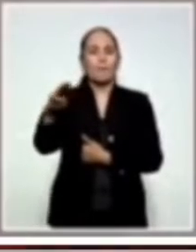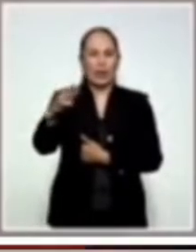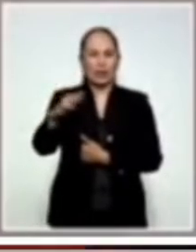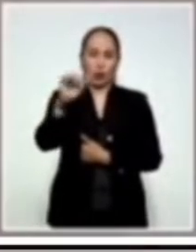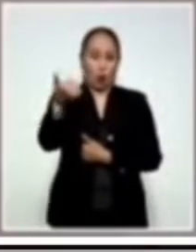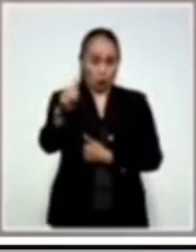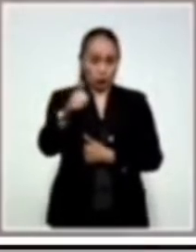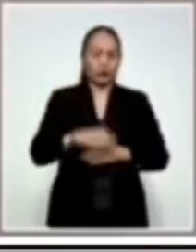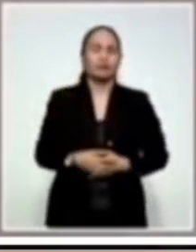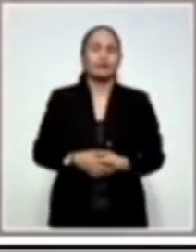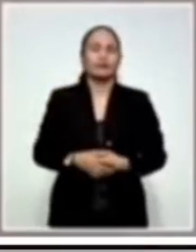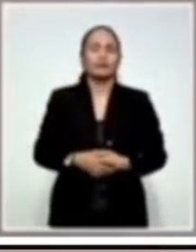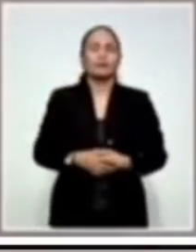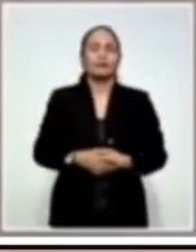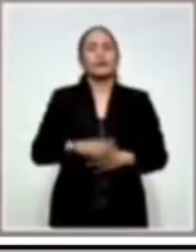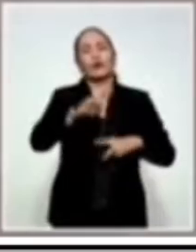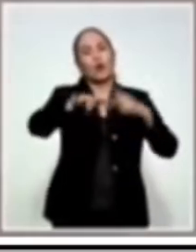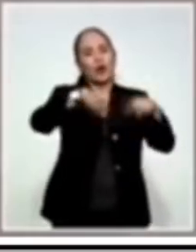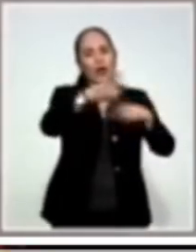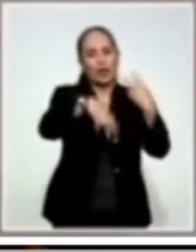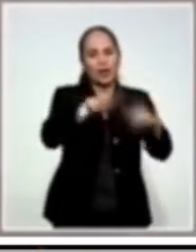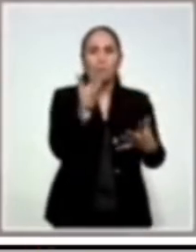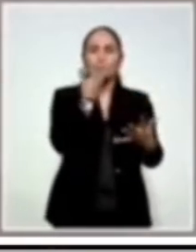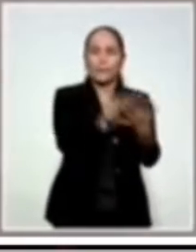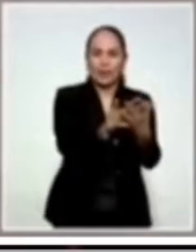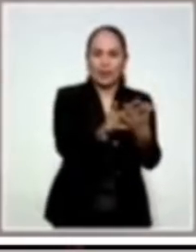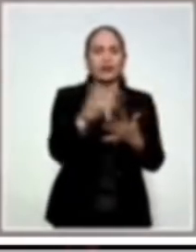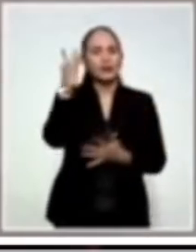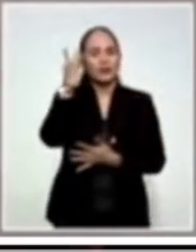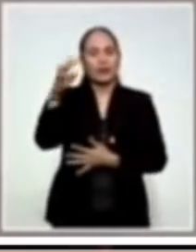asistiré al penal de Santa Marta, Acatitla,